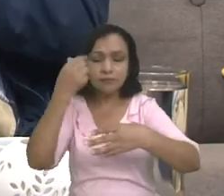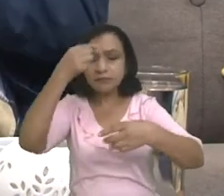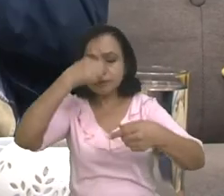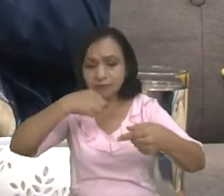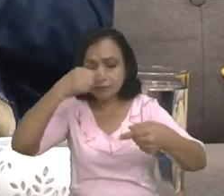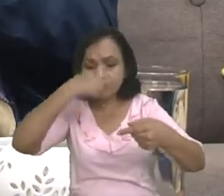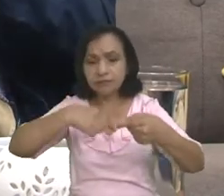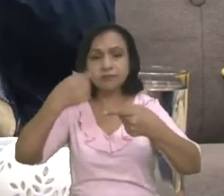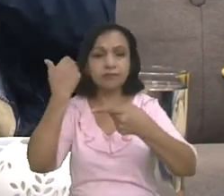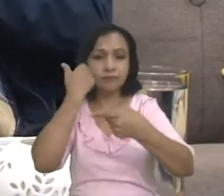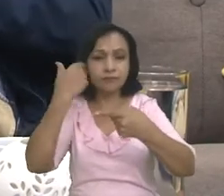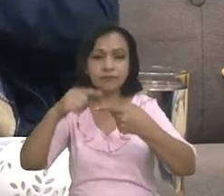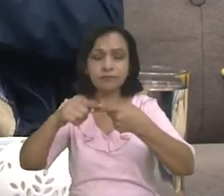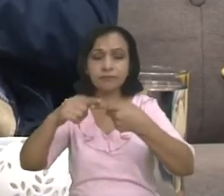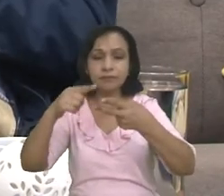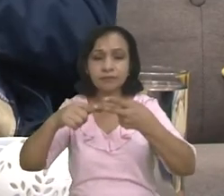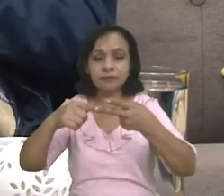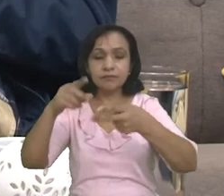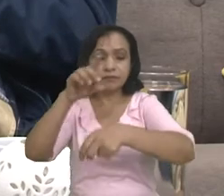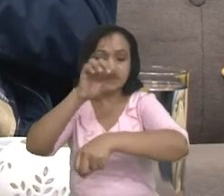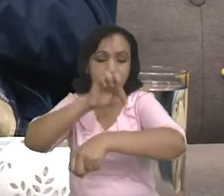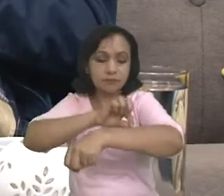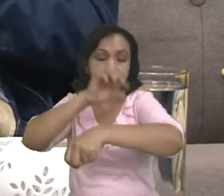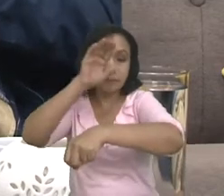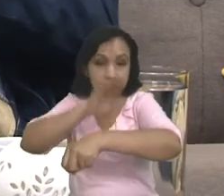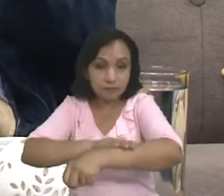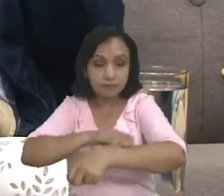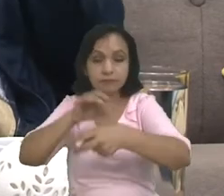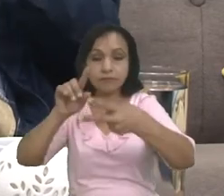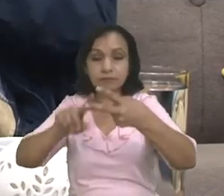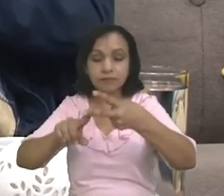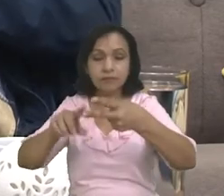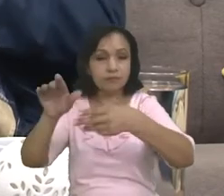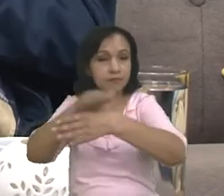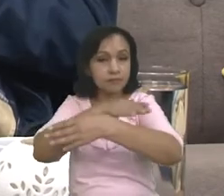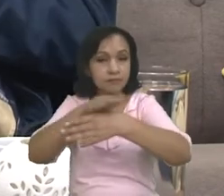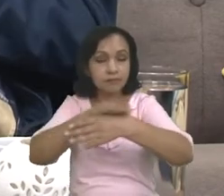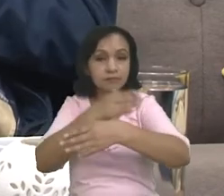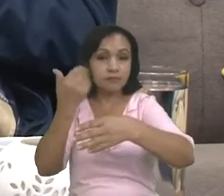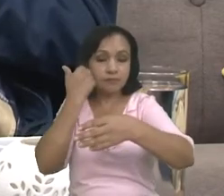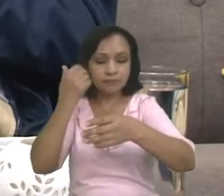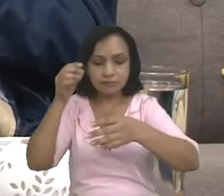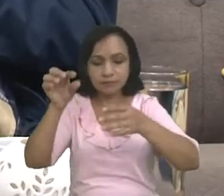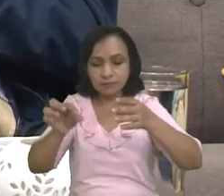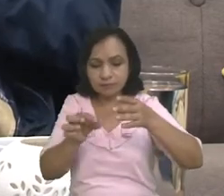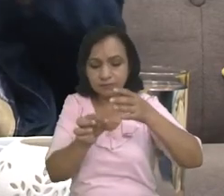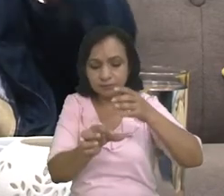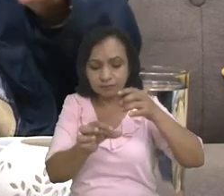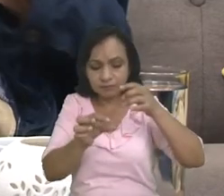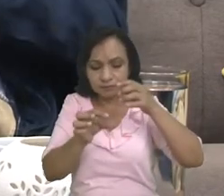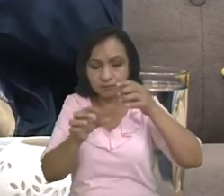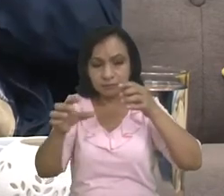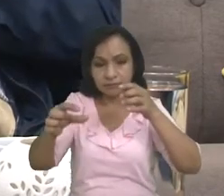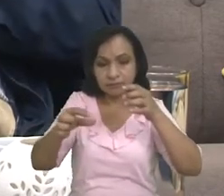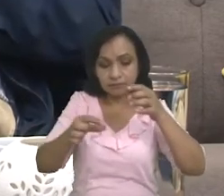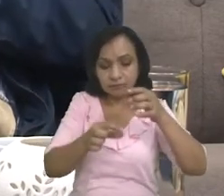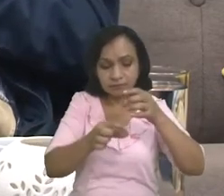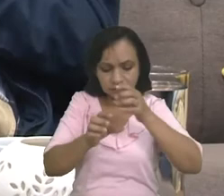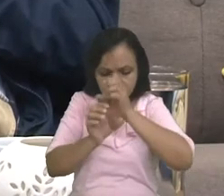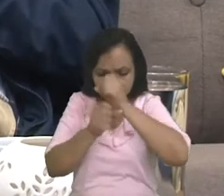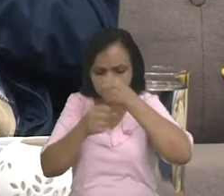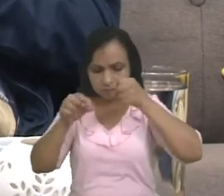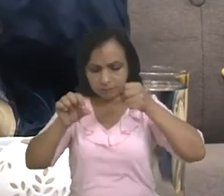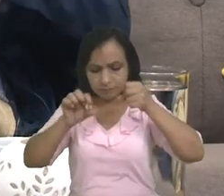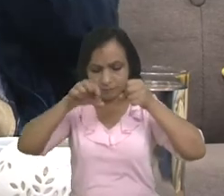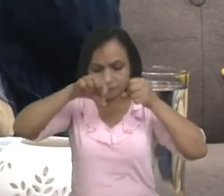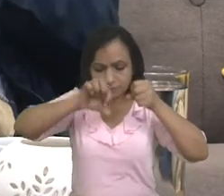los virus del dengue distintos vídeos que podemos nosotros detectar y que tenemos reactivos acá